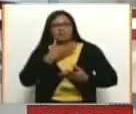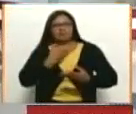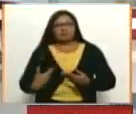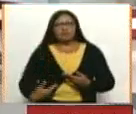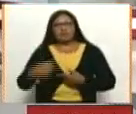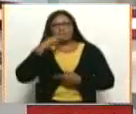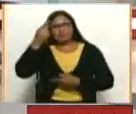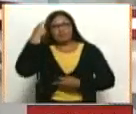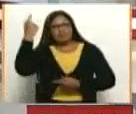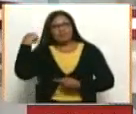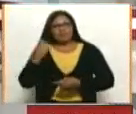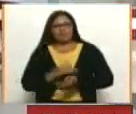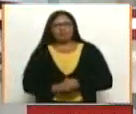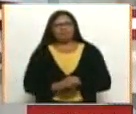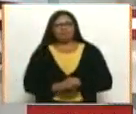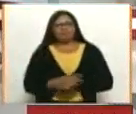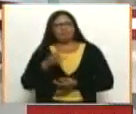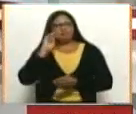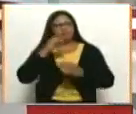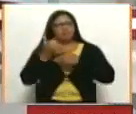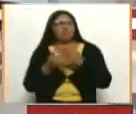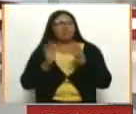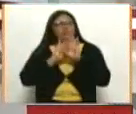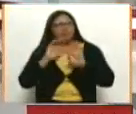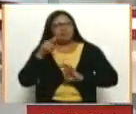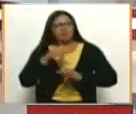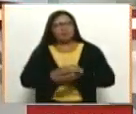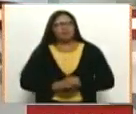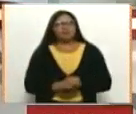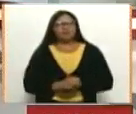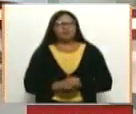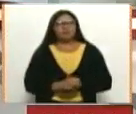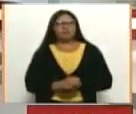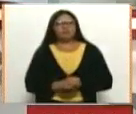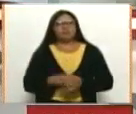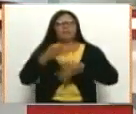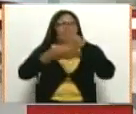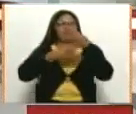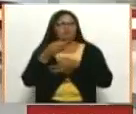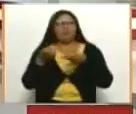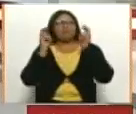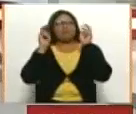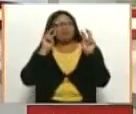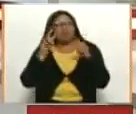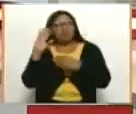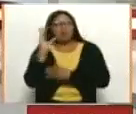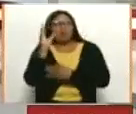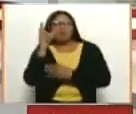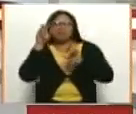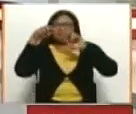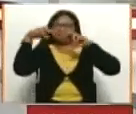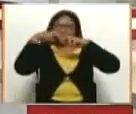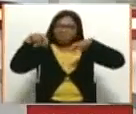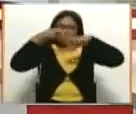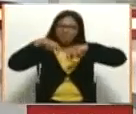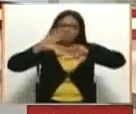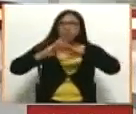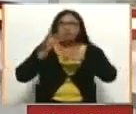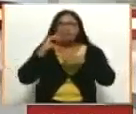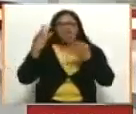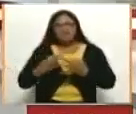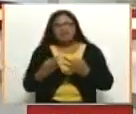el día de ayer en el marco de su programa. Ha destacado, ¿no?, este tema que tiene que ver con Colombia. Vamos a revisar porque también se ha